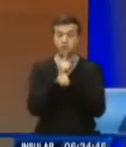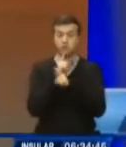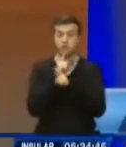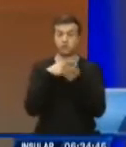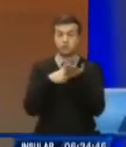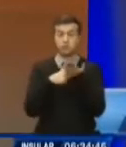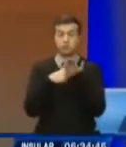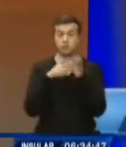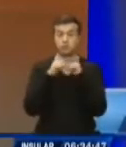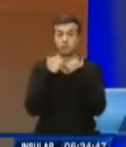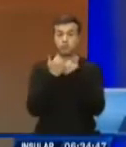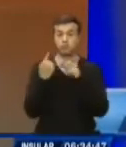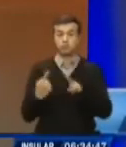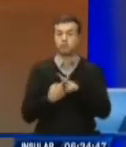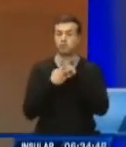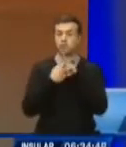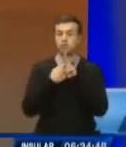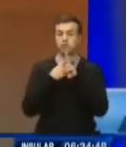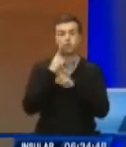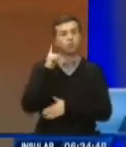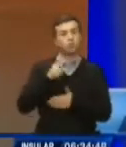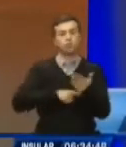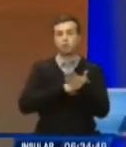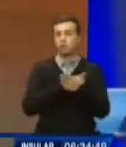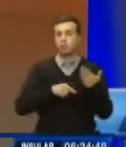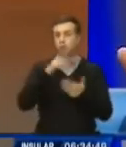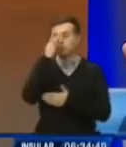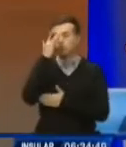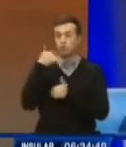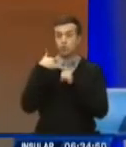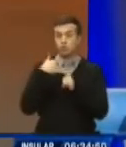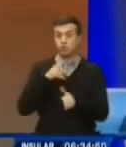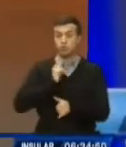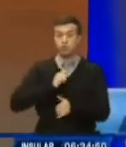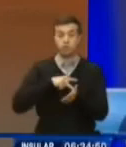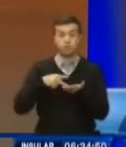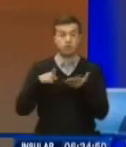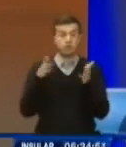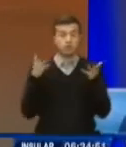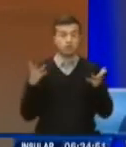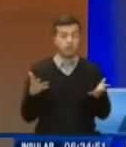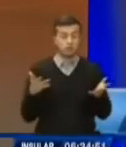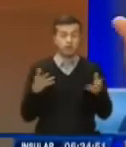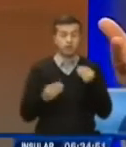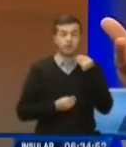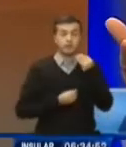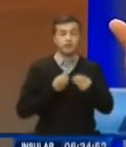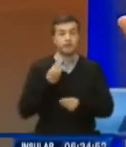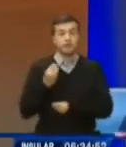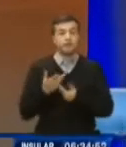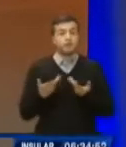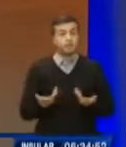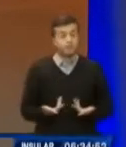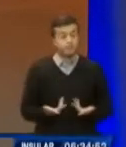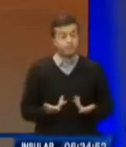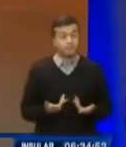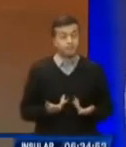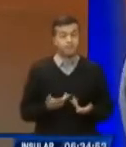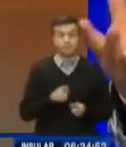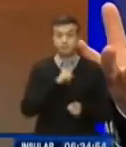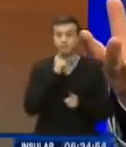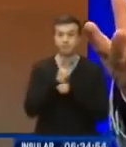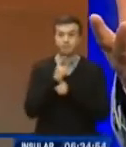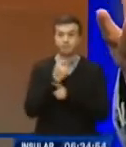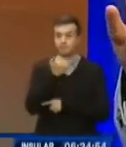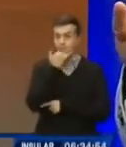no podrá realizarse porque los clubes no pagados sus futbolistas y entonces lo que vamos a tener no sólo es una acefalía